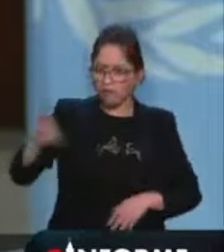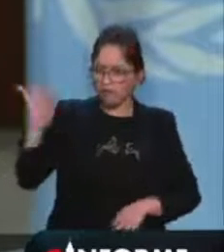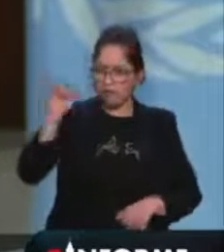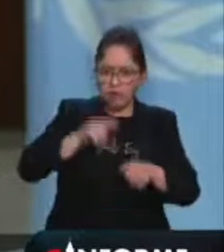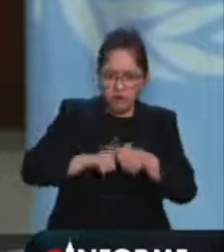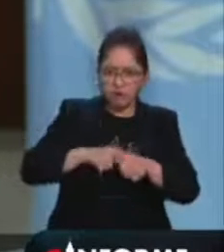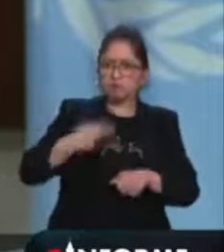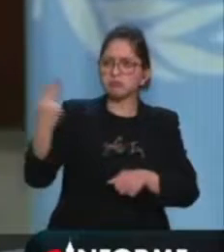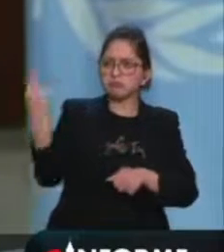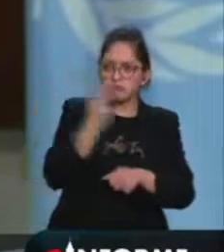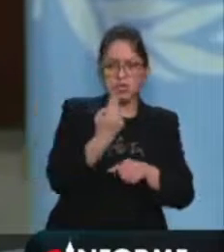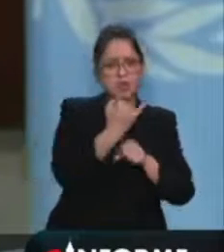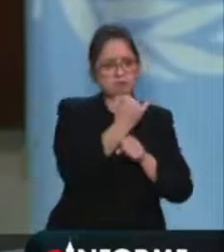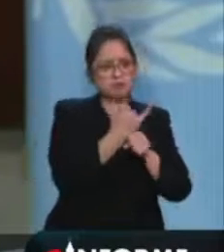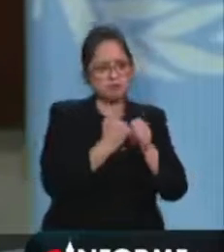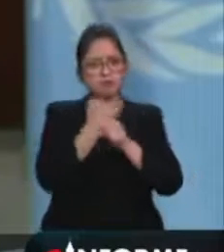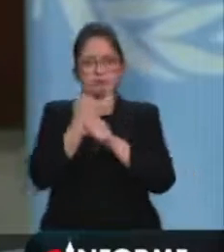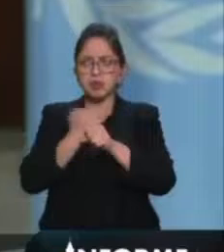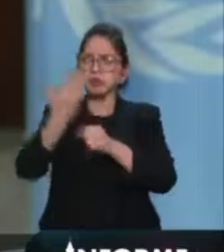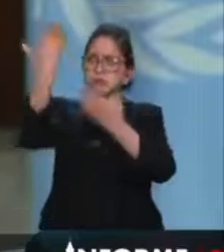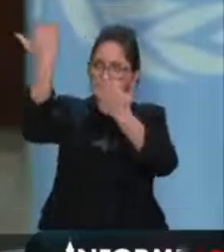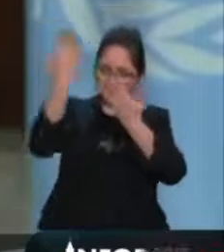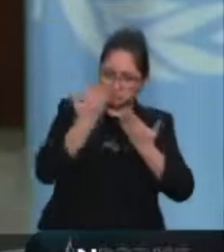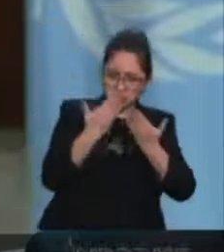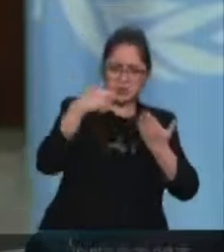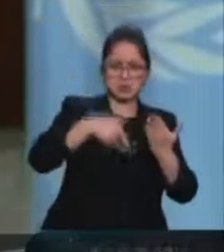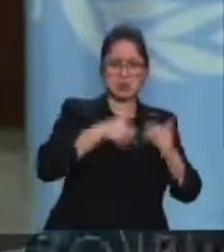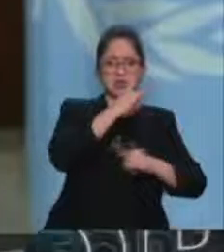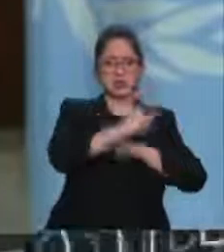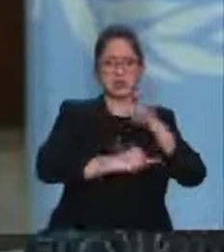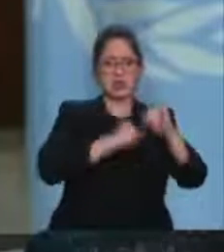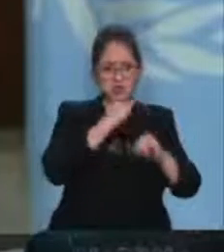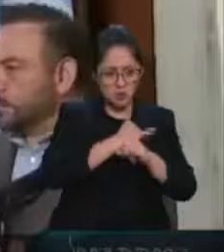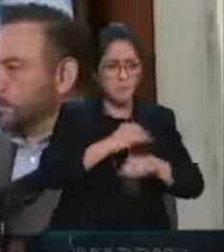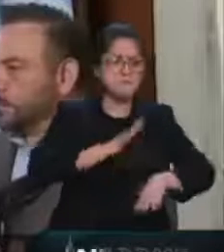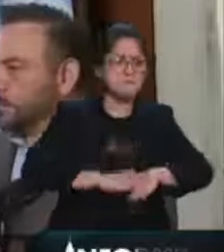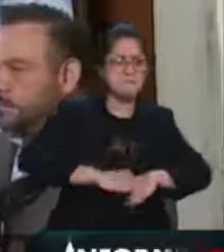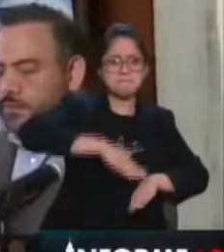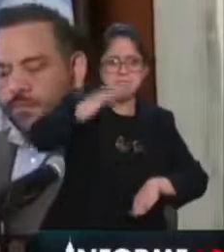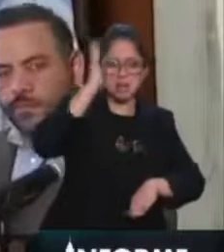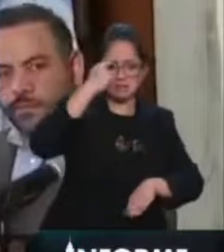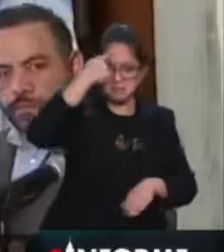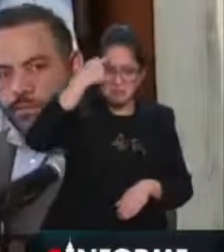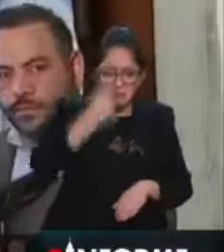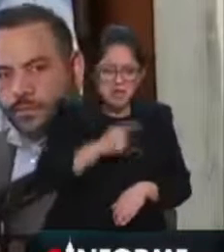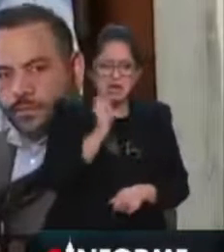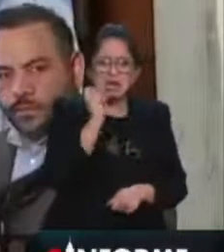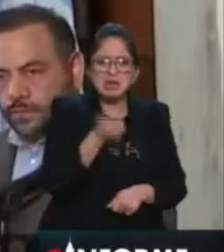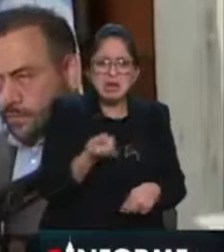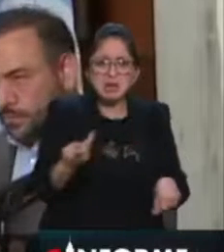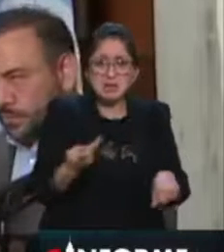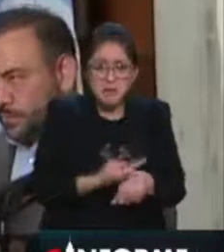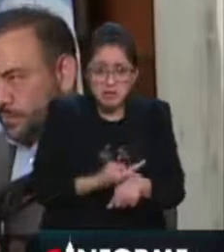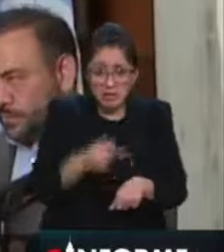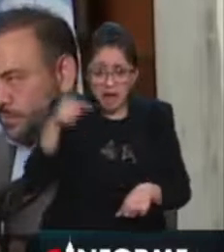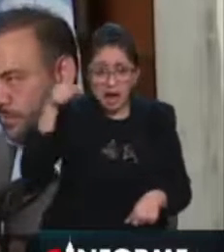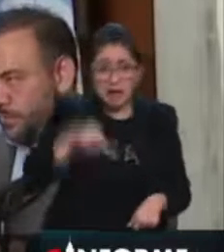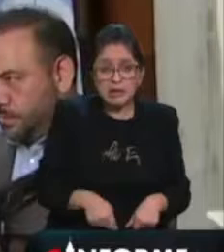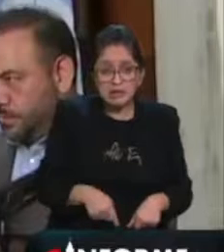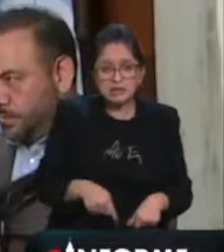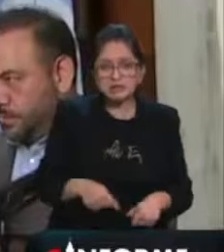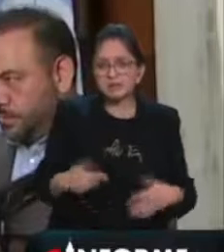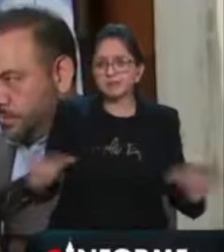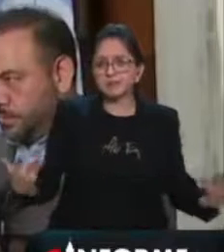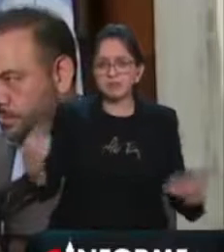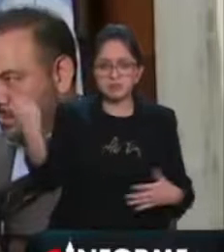internacional y más en particular para enfrentar el enorme reto que tenemos